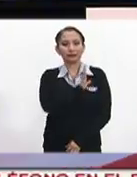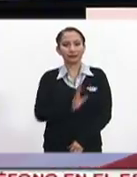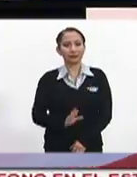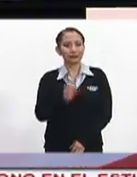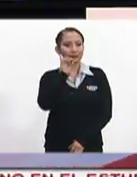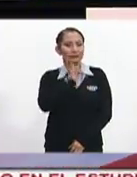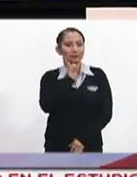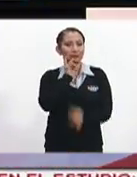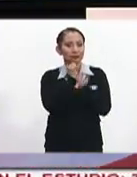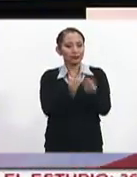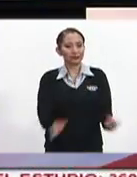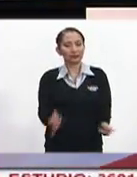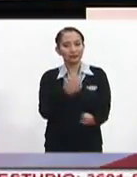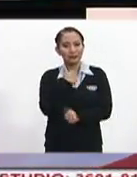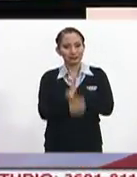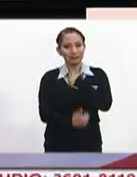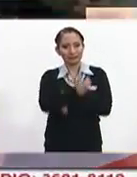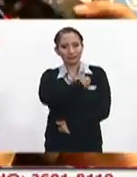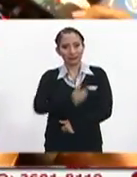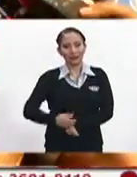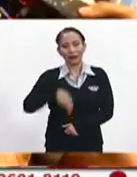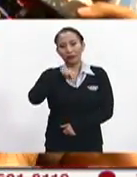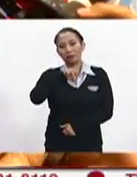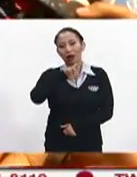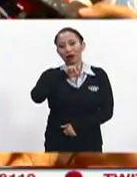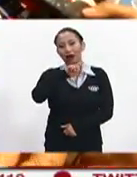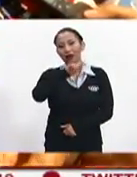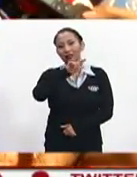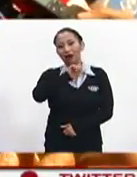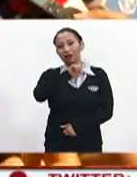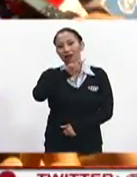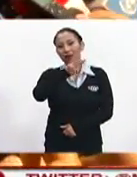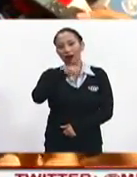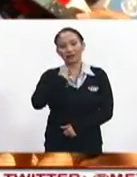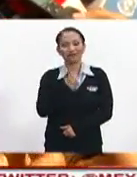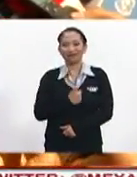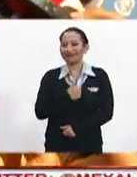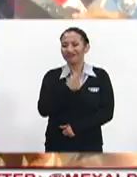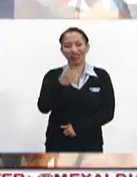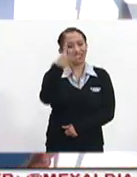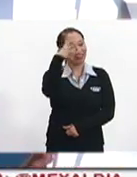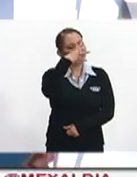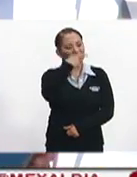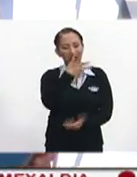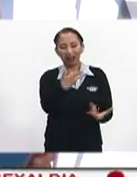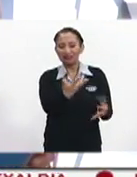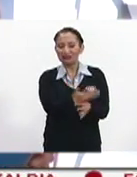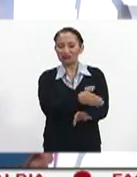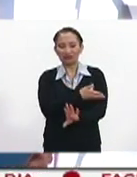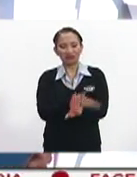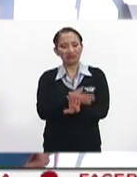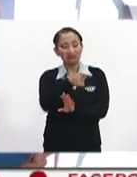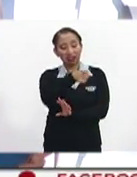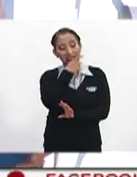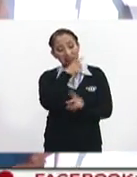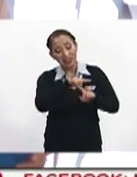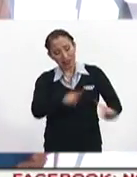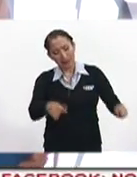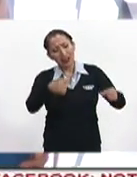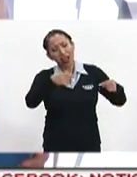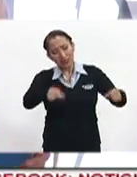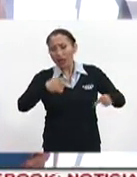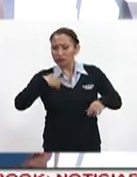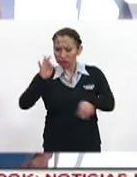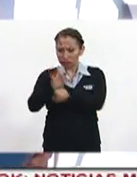candidata independiente a la presidencia, Margarita Zavala, también lamentó las amenazas de Donald Trump. Dijo que, a pesar de las diferencias,